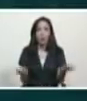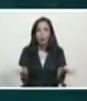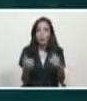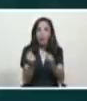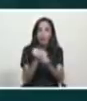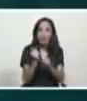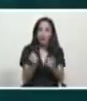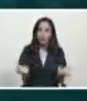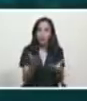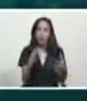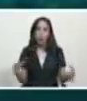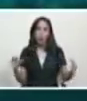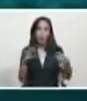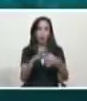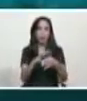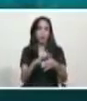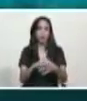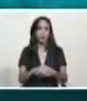articulada,